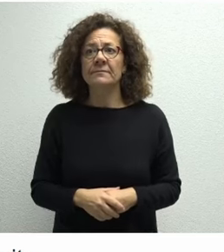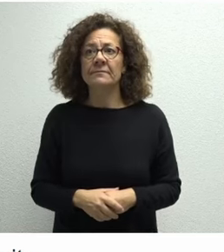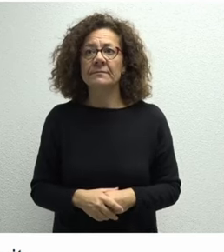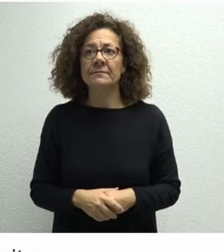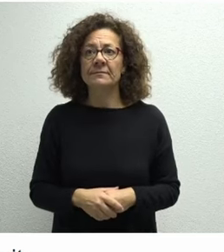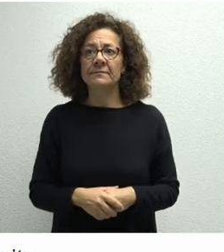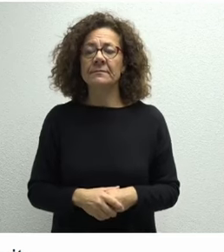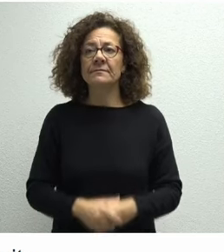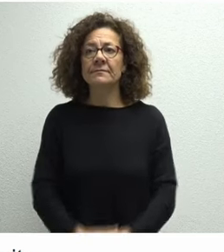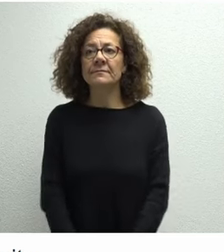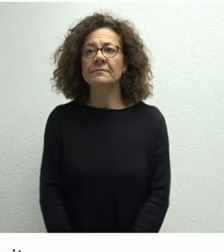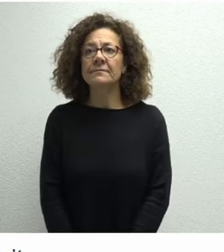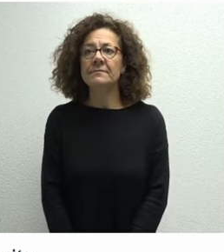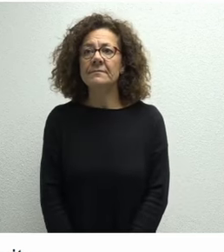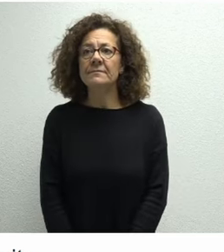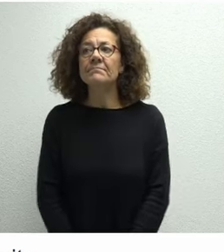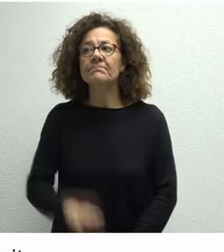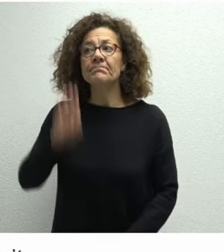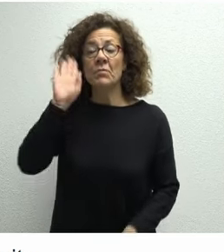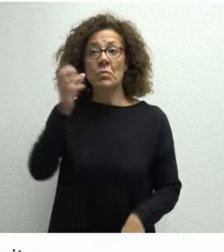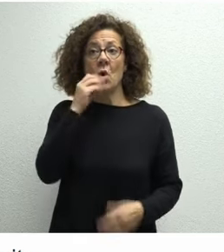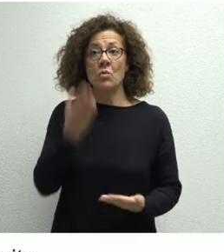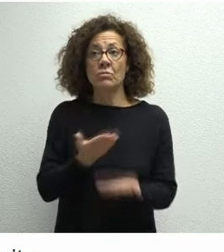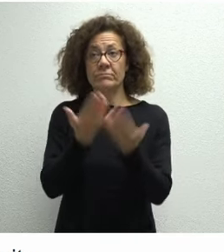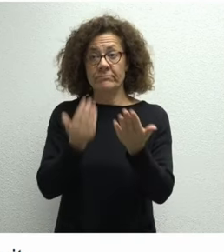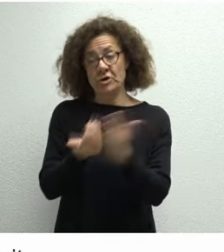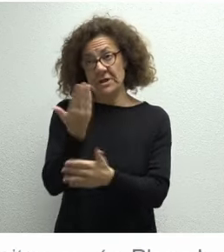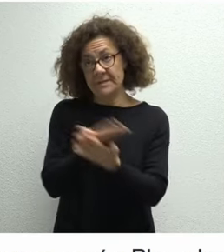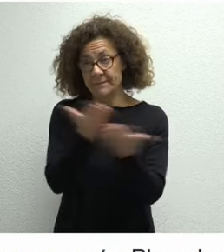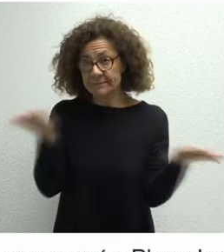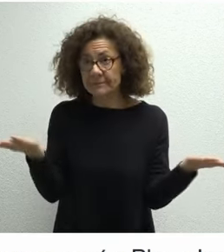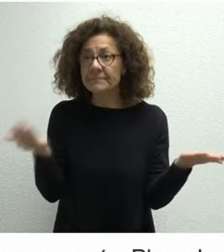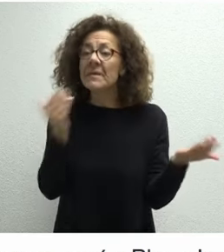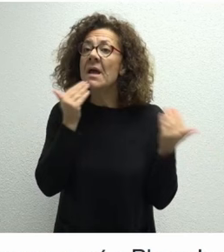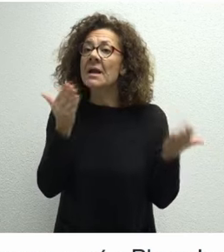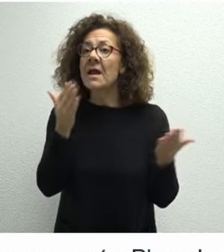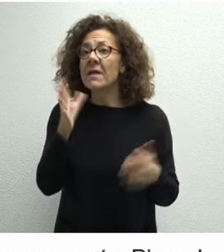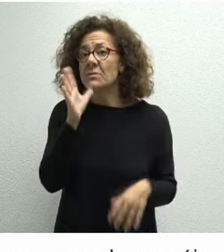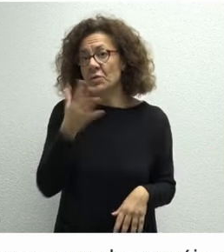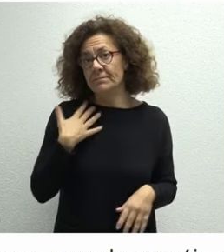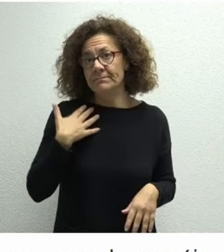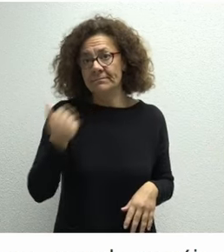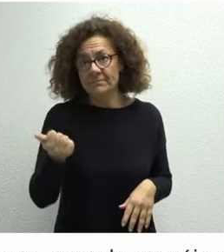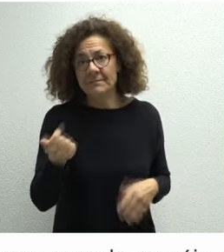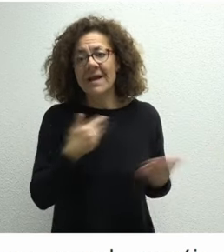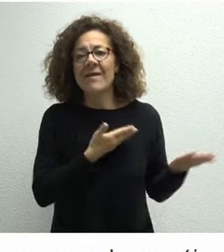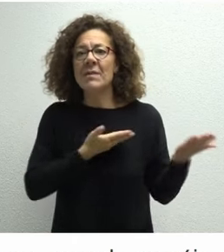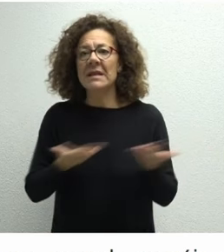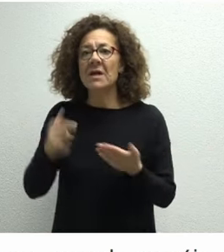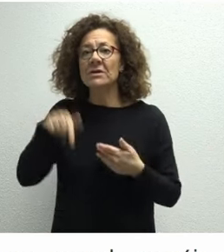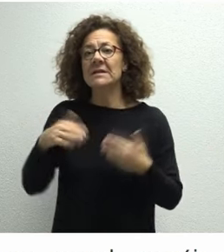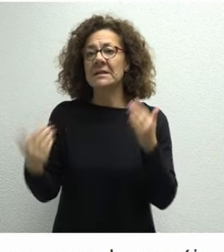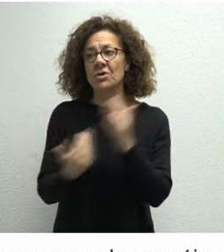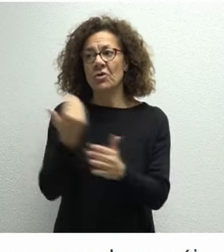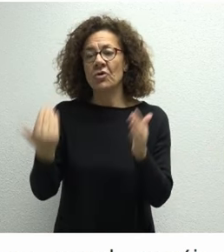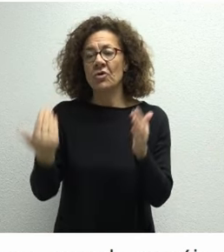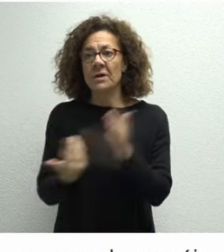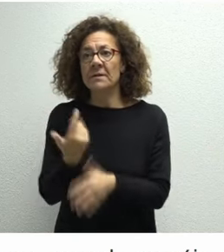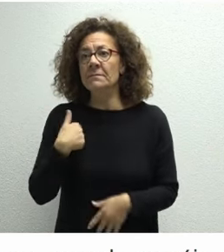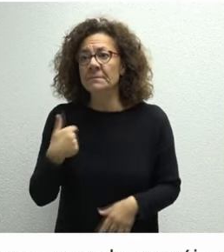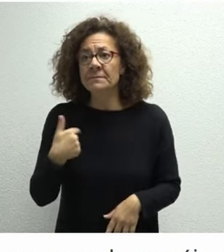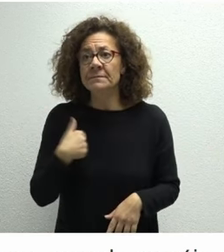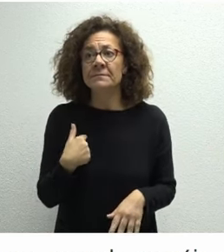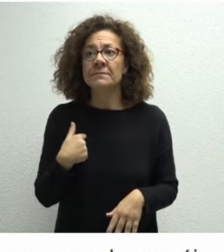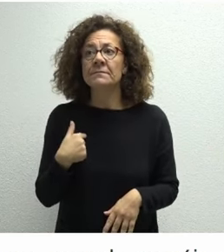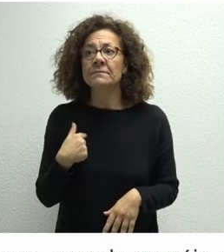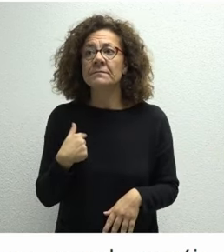gracias Bueno pues buenos días a todos y gracias por contar con nosotros e invitarnos a estas jornadas voy a poner